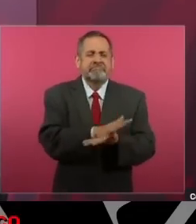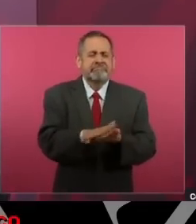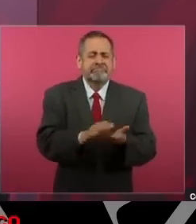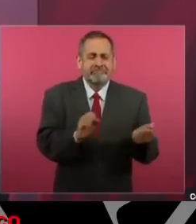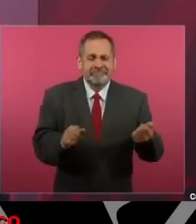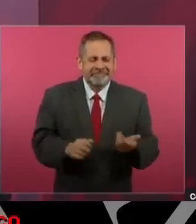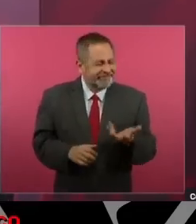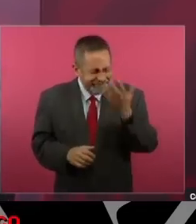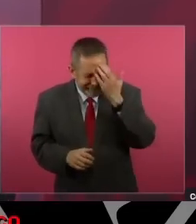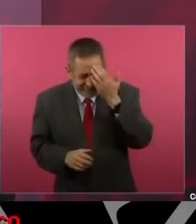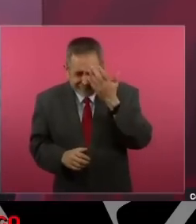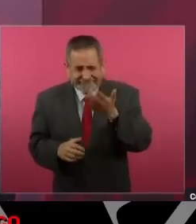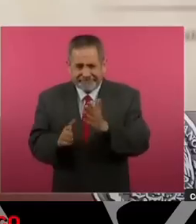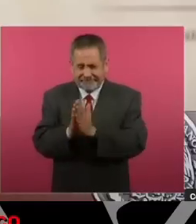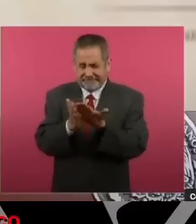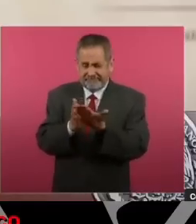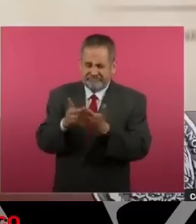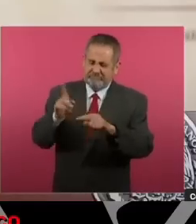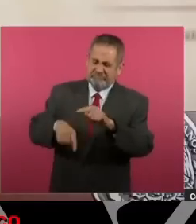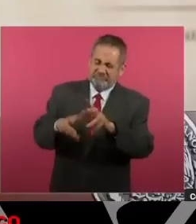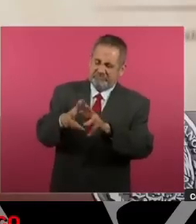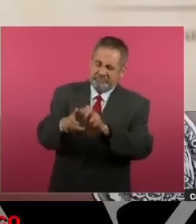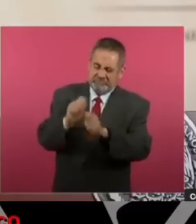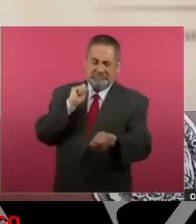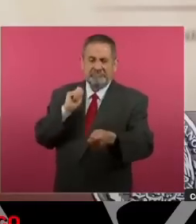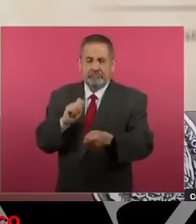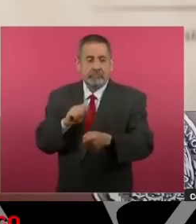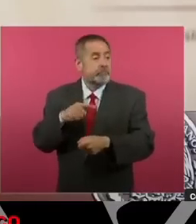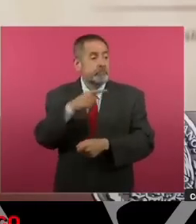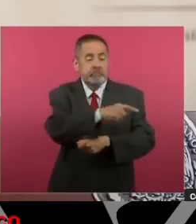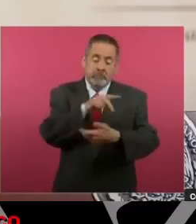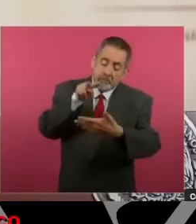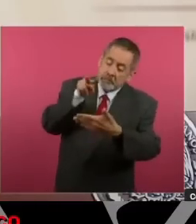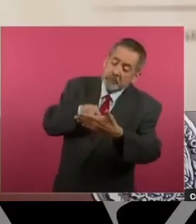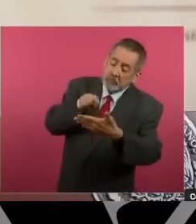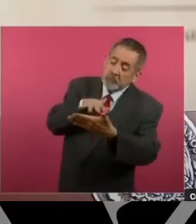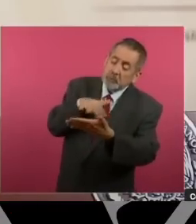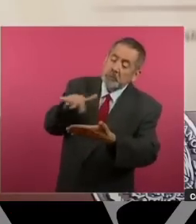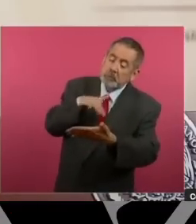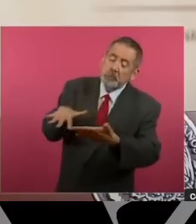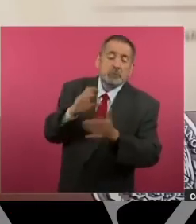no arrancarle a las hojas y no los han leído